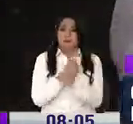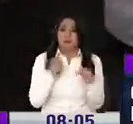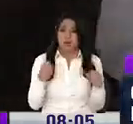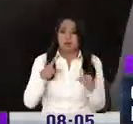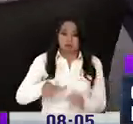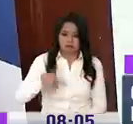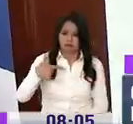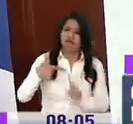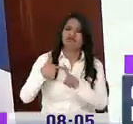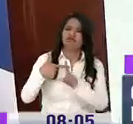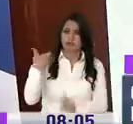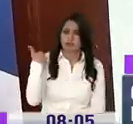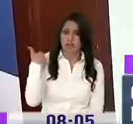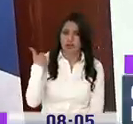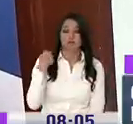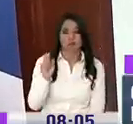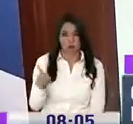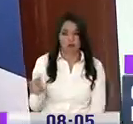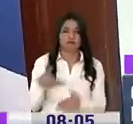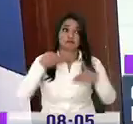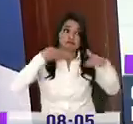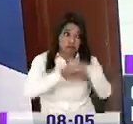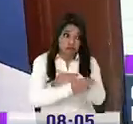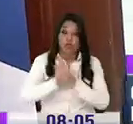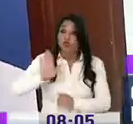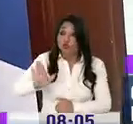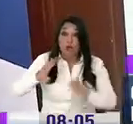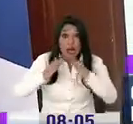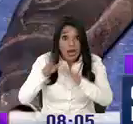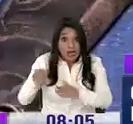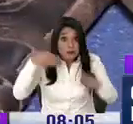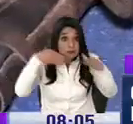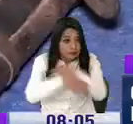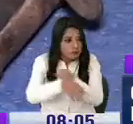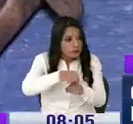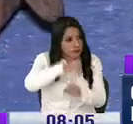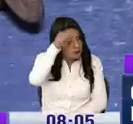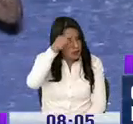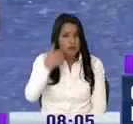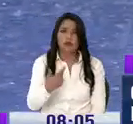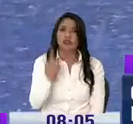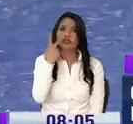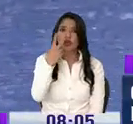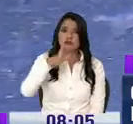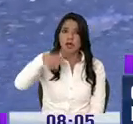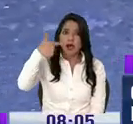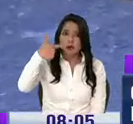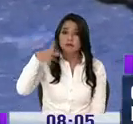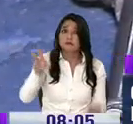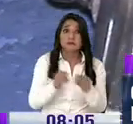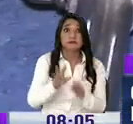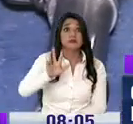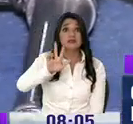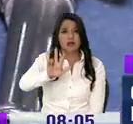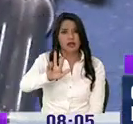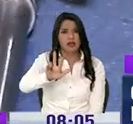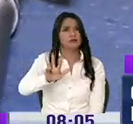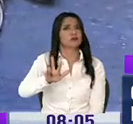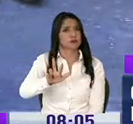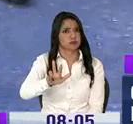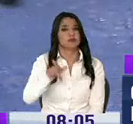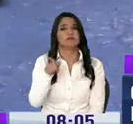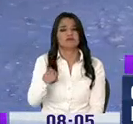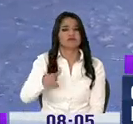arma de fuego, los uniformados al ingresar a la casa donde vivía encontraron otras dos armas, en total tres, que presuntamente